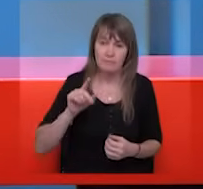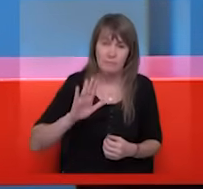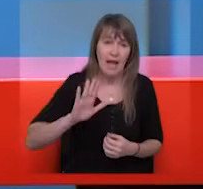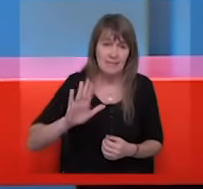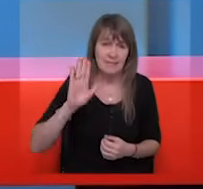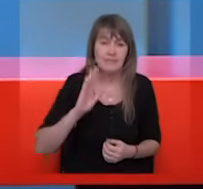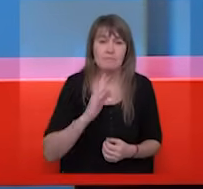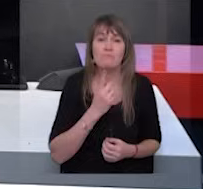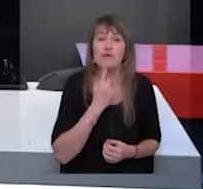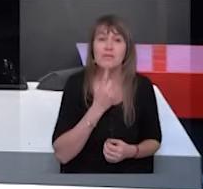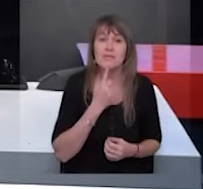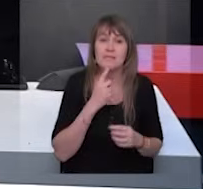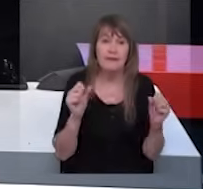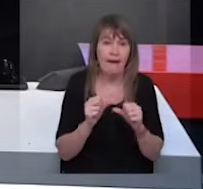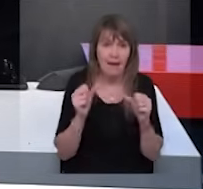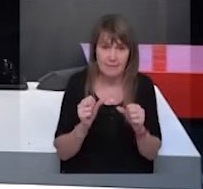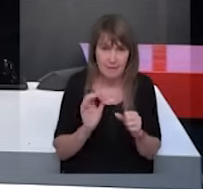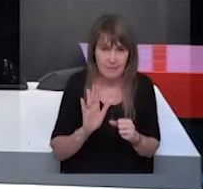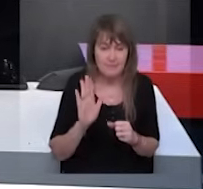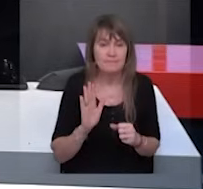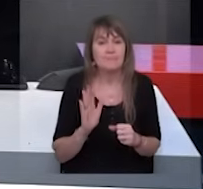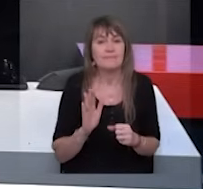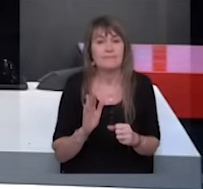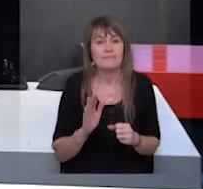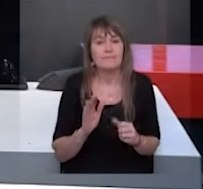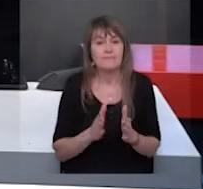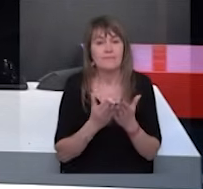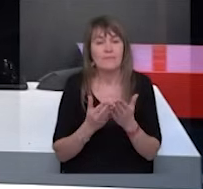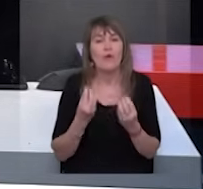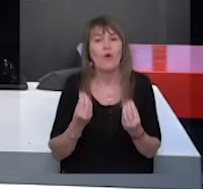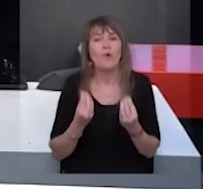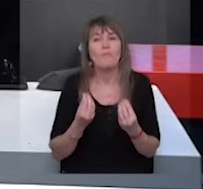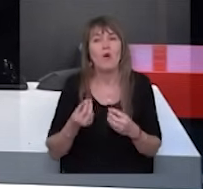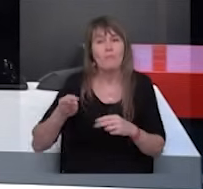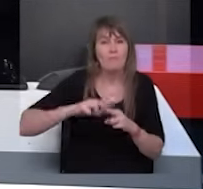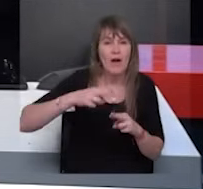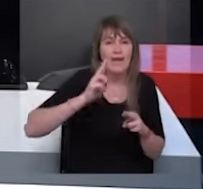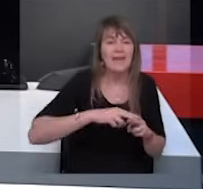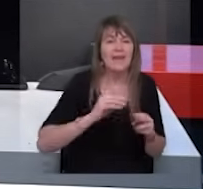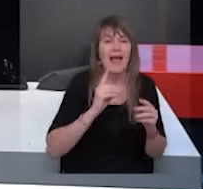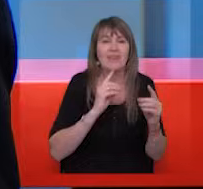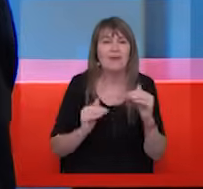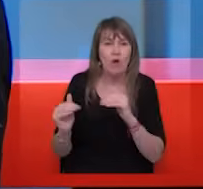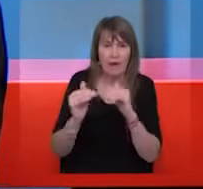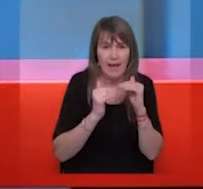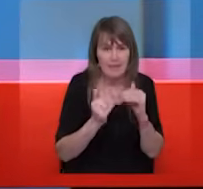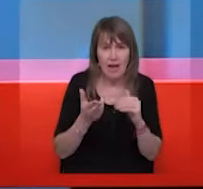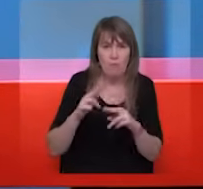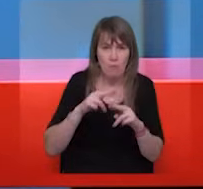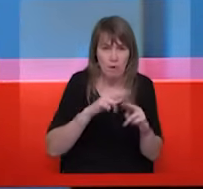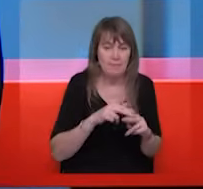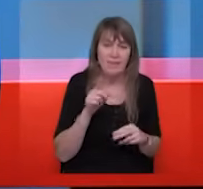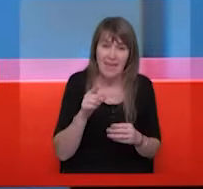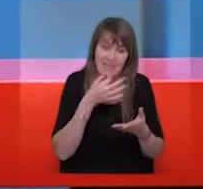política que Que bueno que que en el libro có muelen las democracias de levinski eh Está también